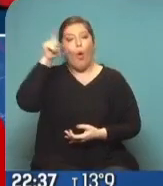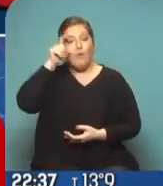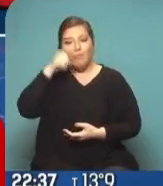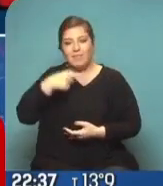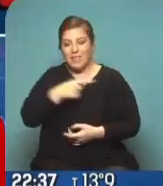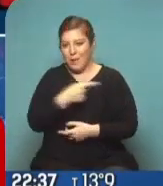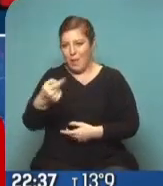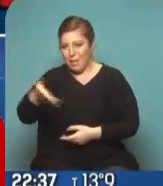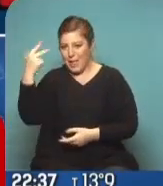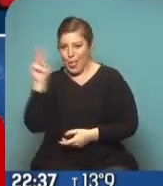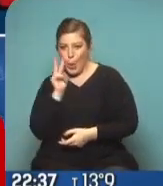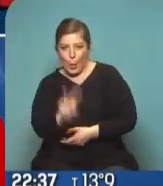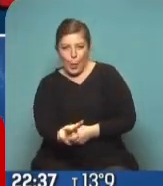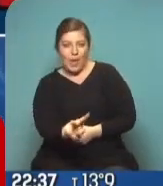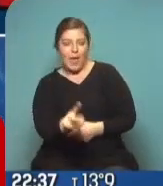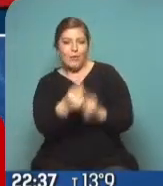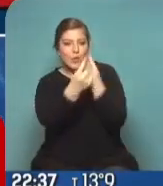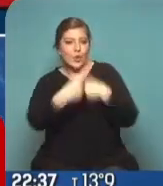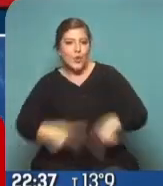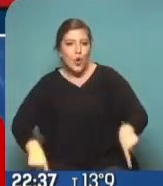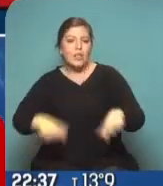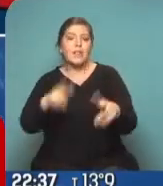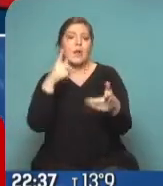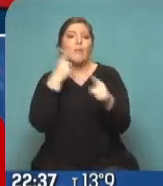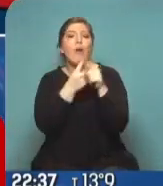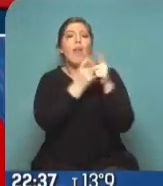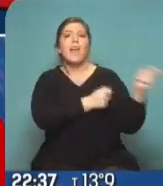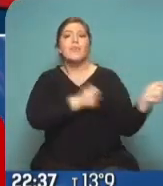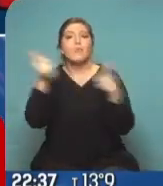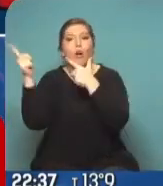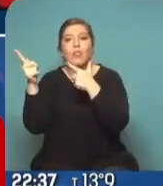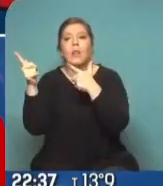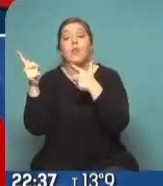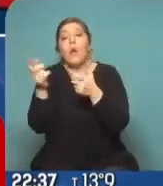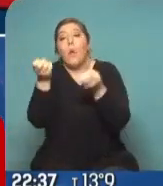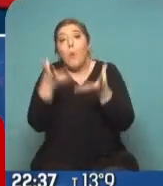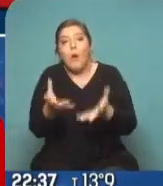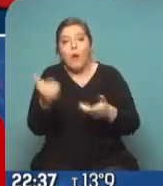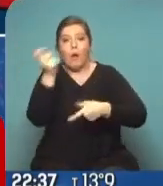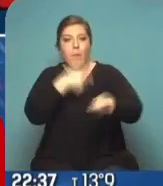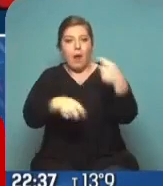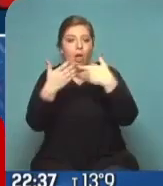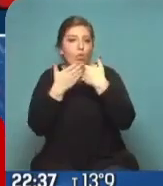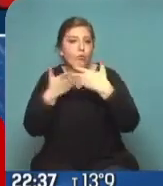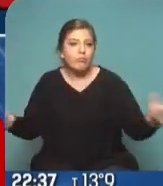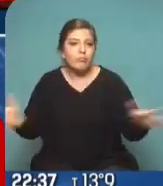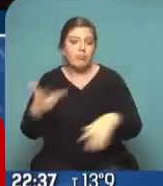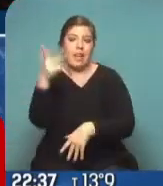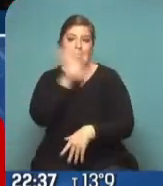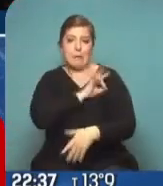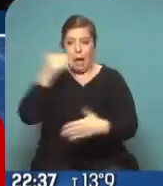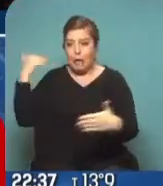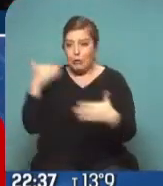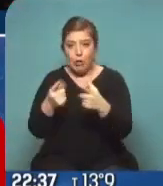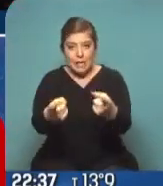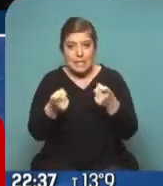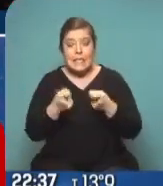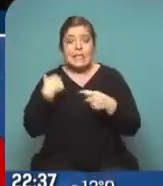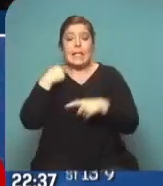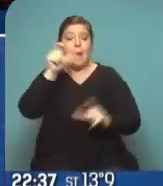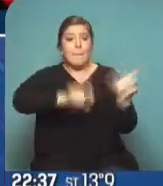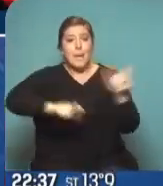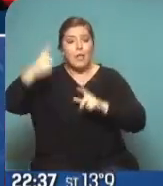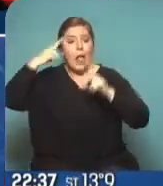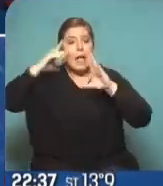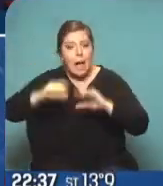por el interior las cosas que están sucediendo alrededor de la exportación. Y bueno, abrir un mercado lleva 3 años. La gente se capacite para hacer